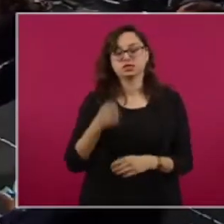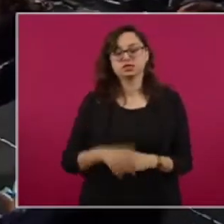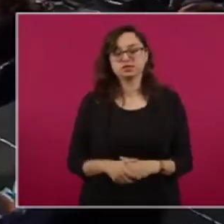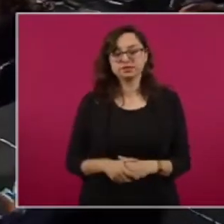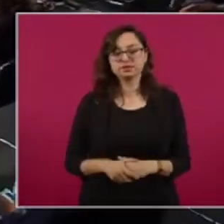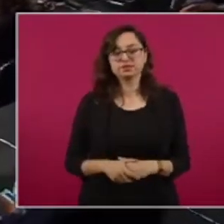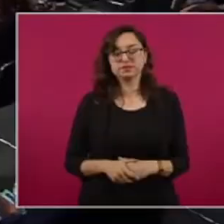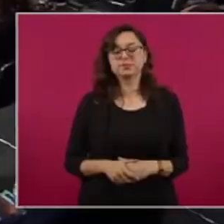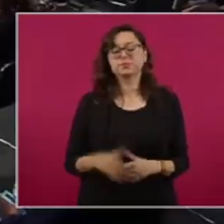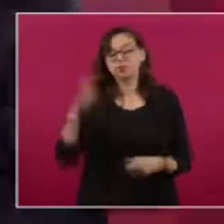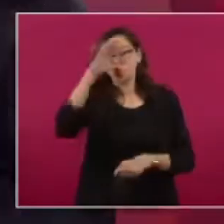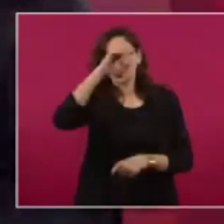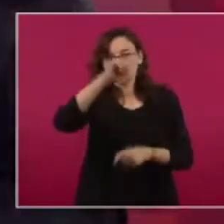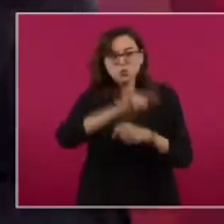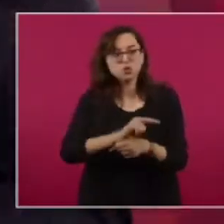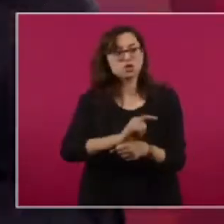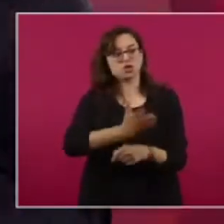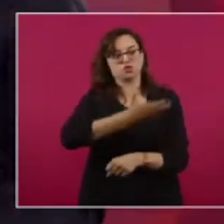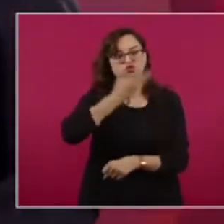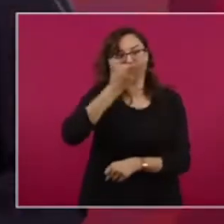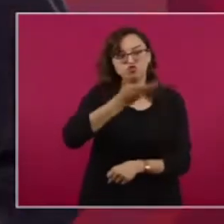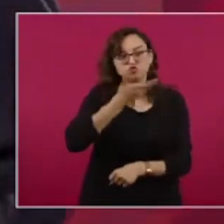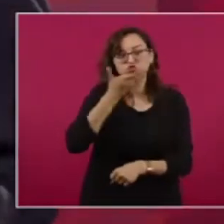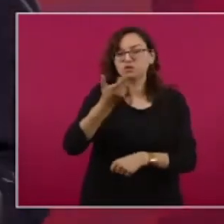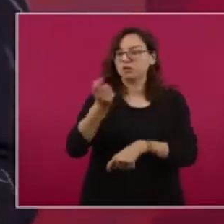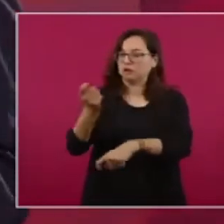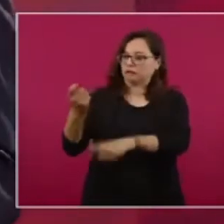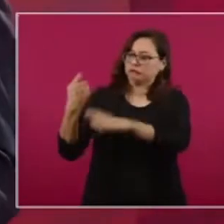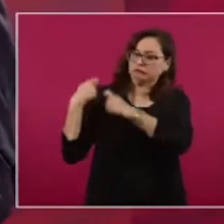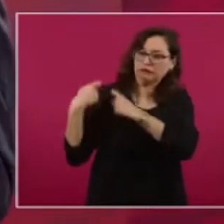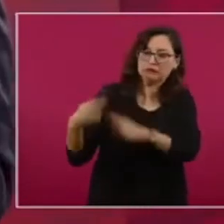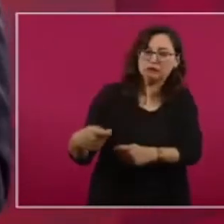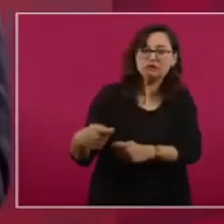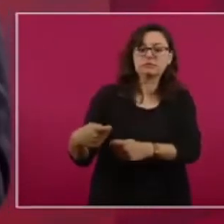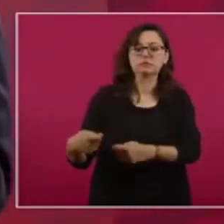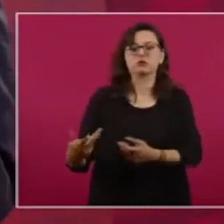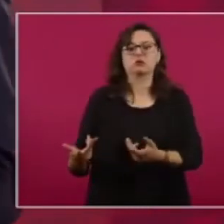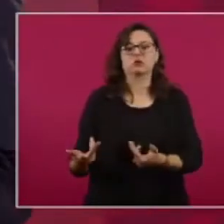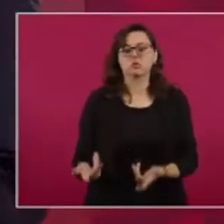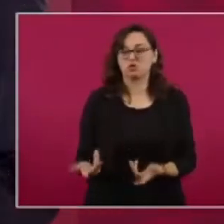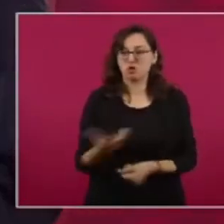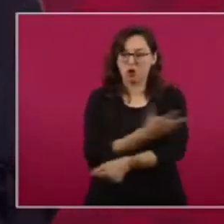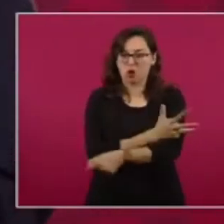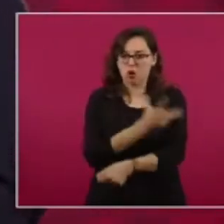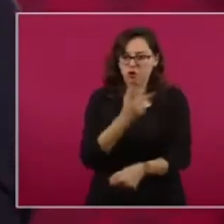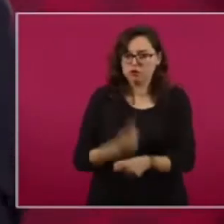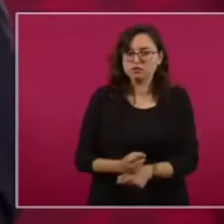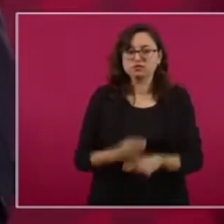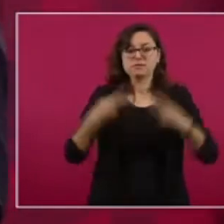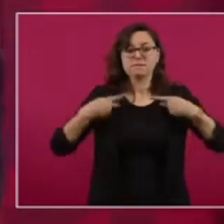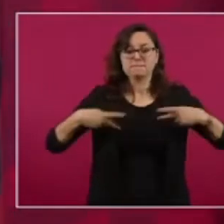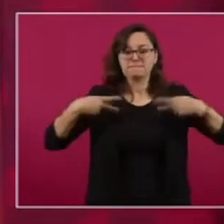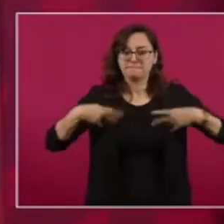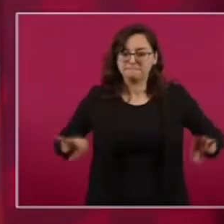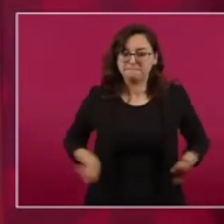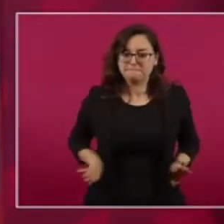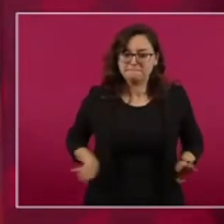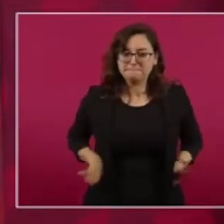las costumbres, las tradiciones, la honestidad de nuestro pueblo,